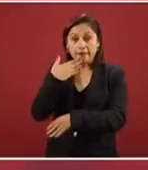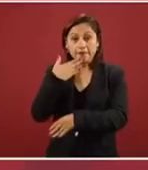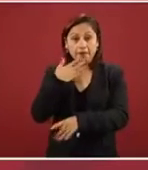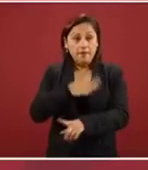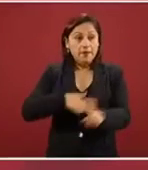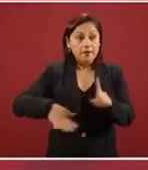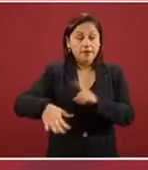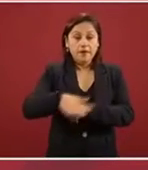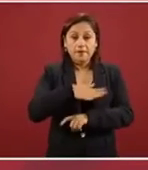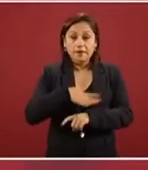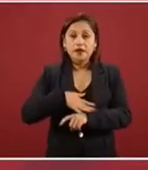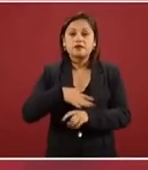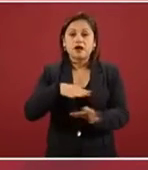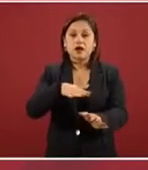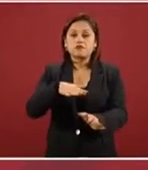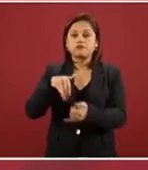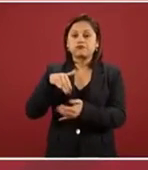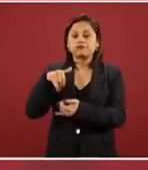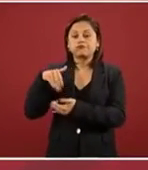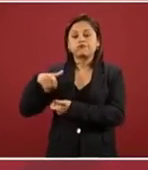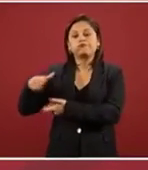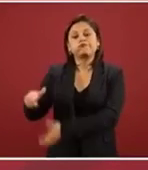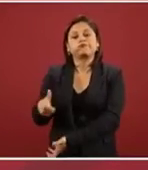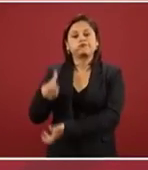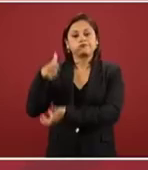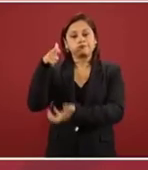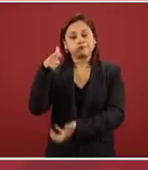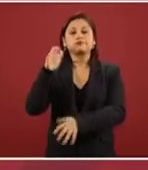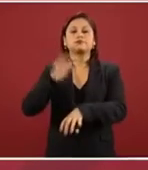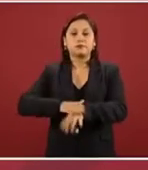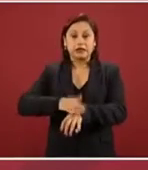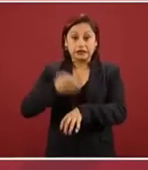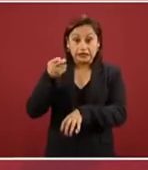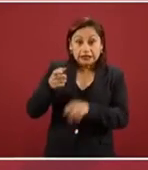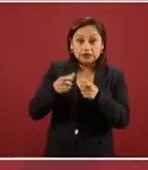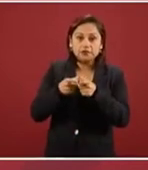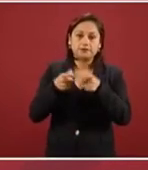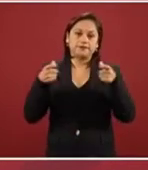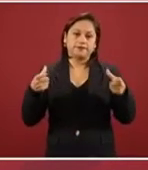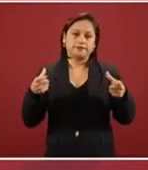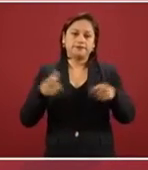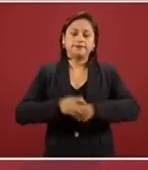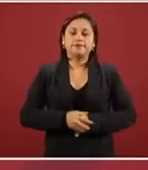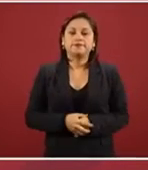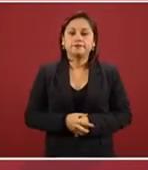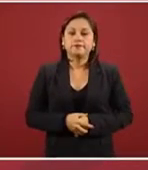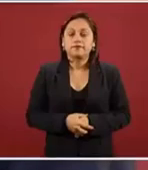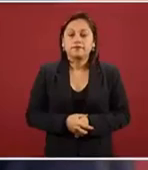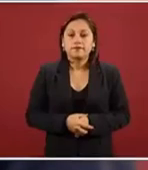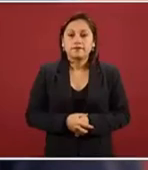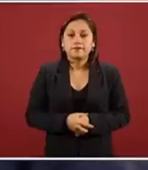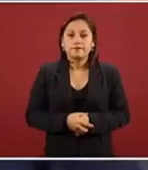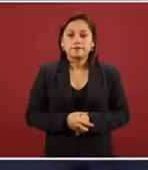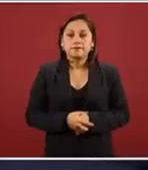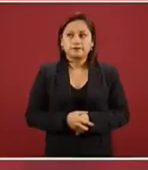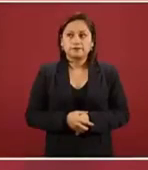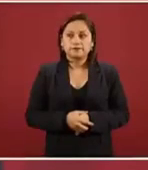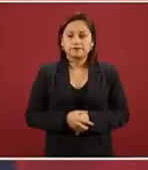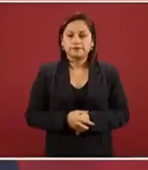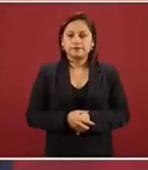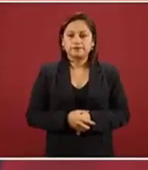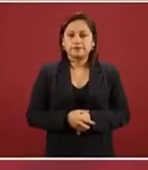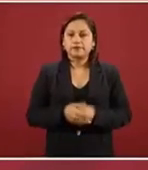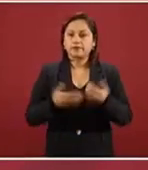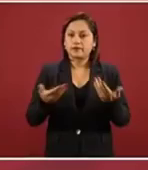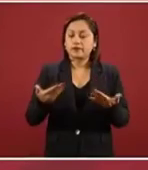también, o sea, más presupuesto nos significa el crecimiento. Ahora, si podemos crecer